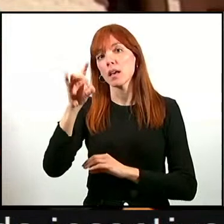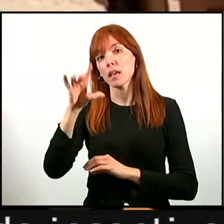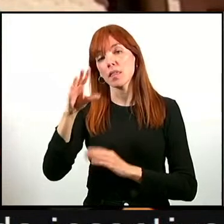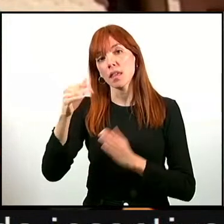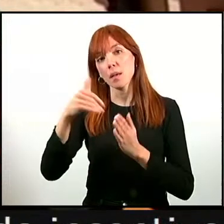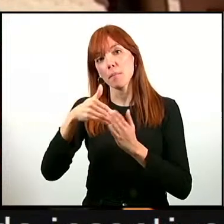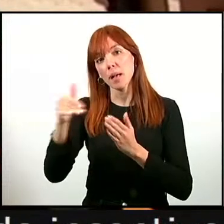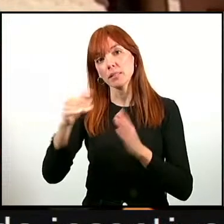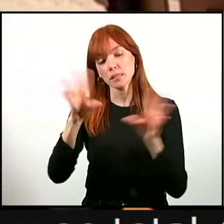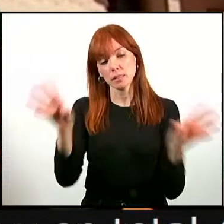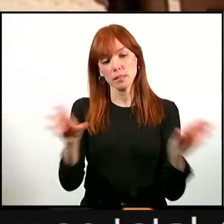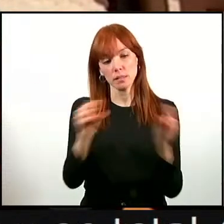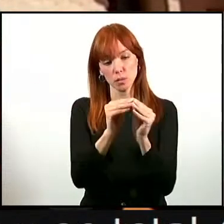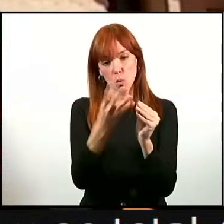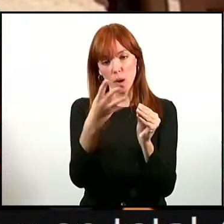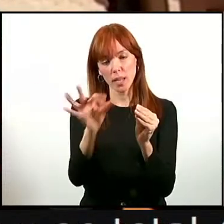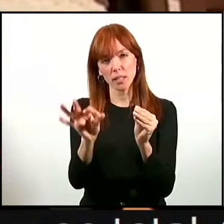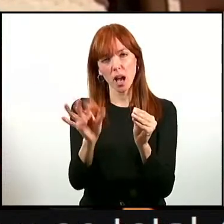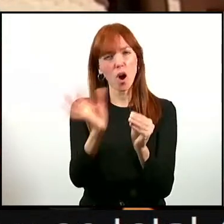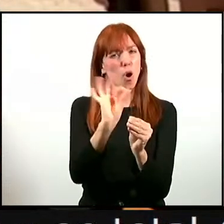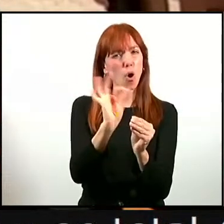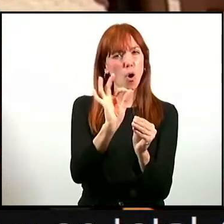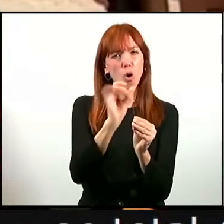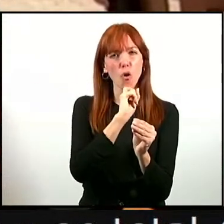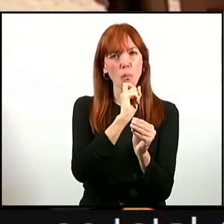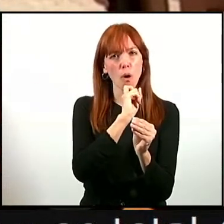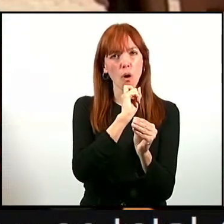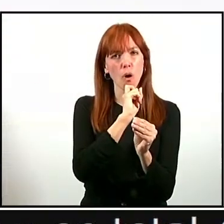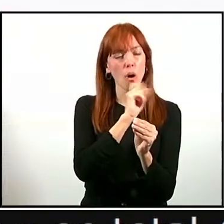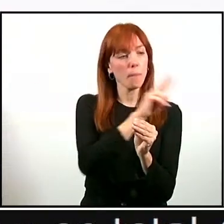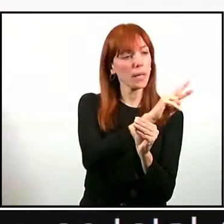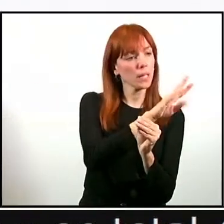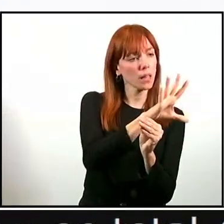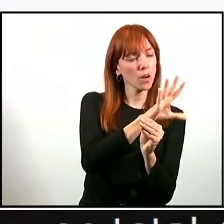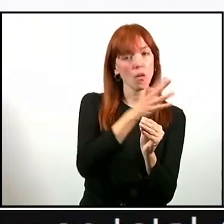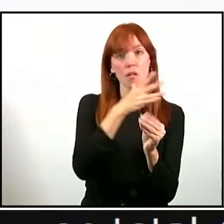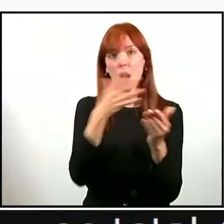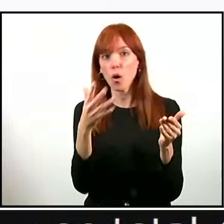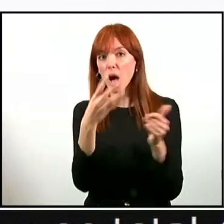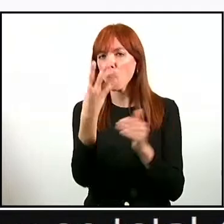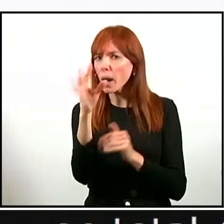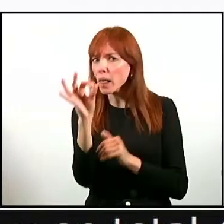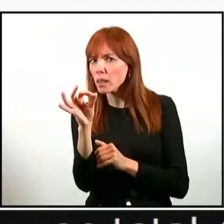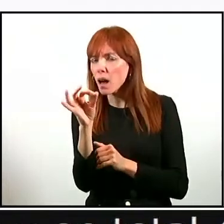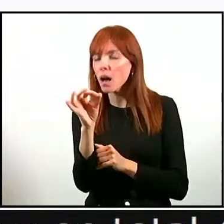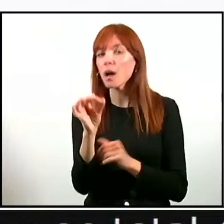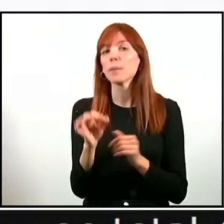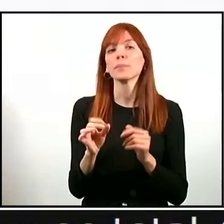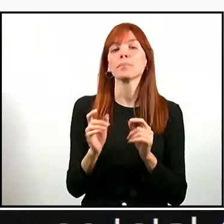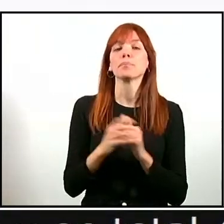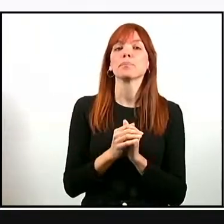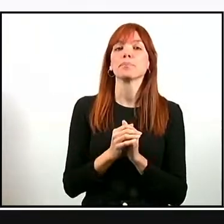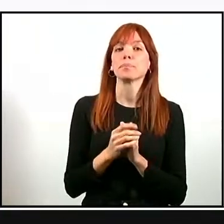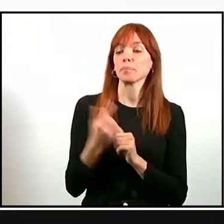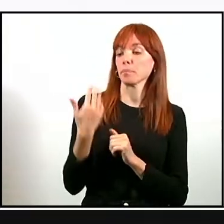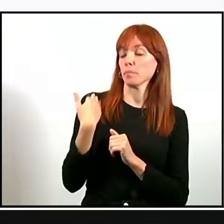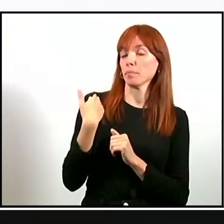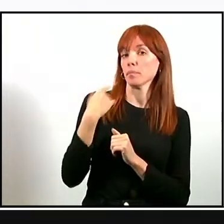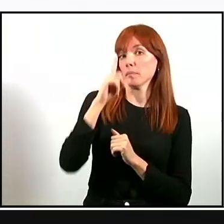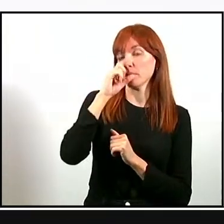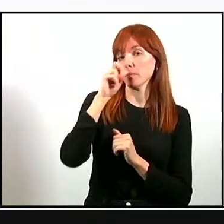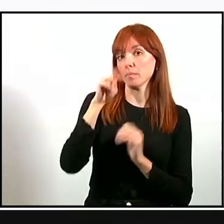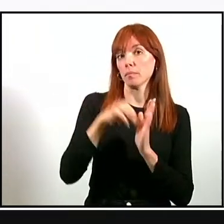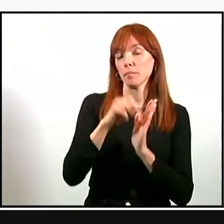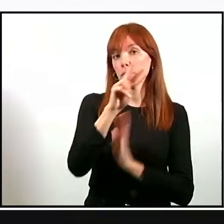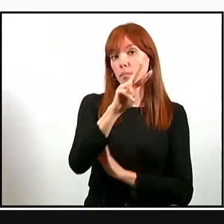los dos periodos o fueron 25 y ahora otros 40. 2021, la línea de incentivos agroindustriales fueron 25